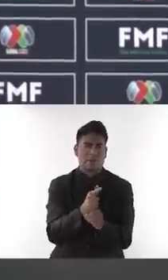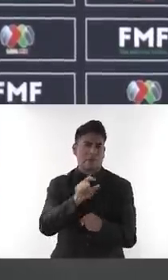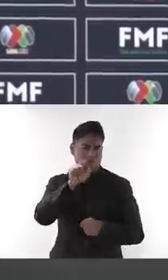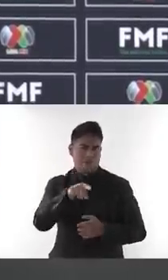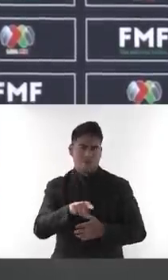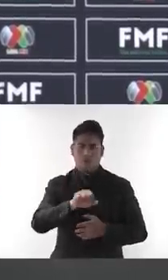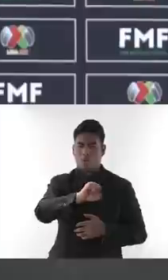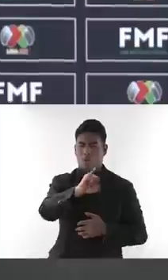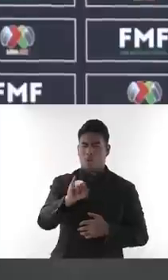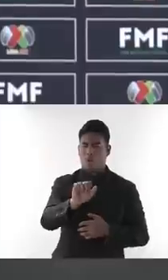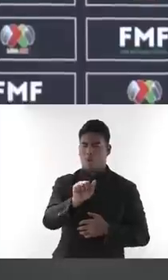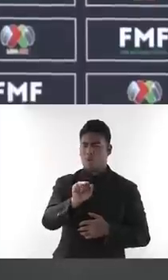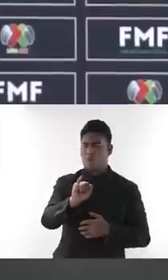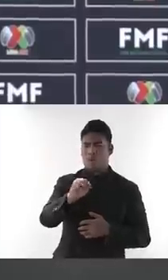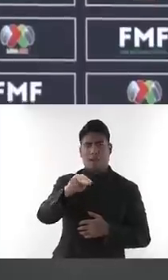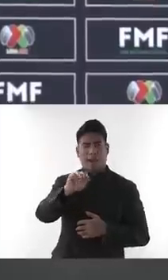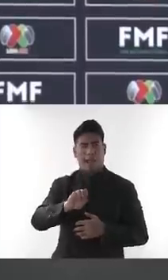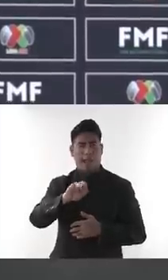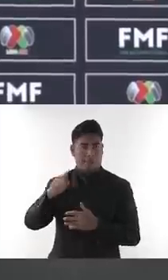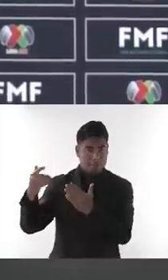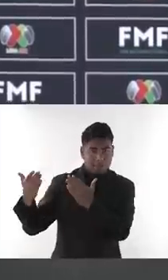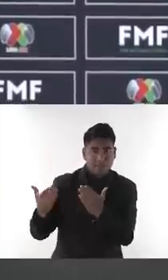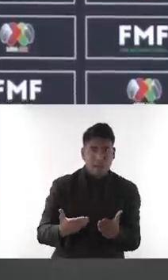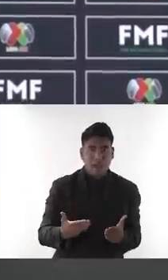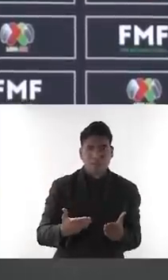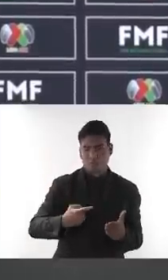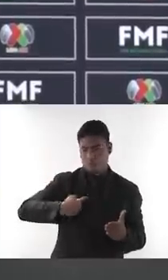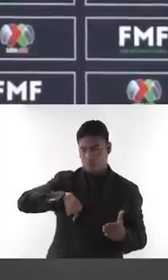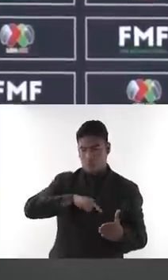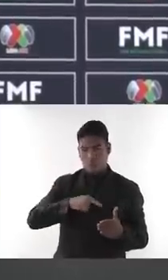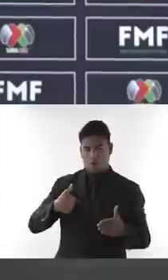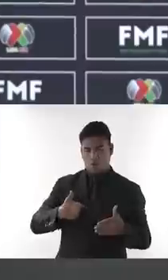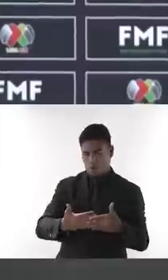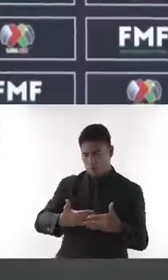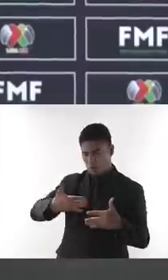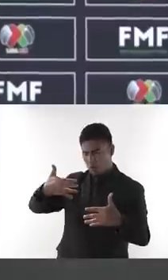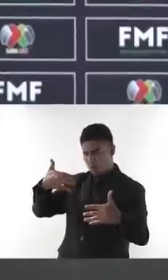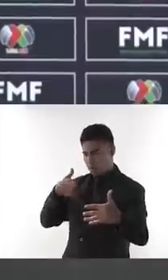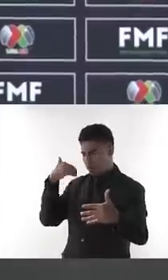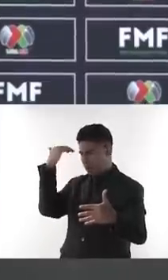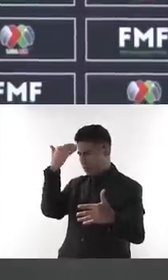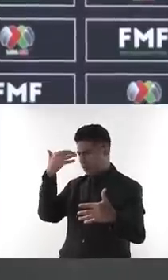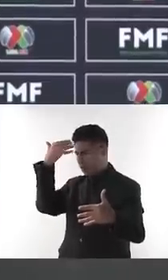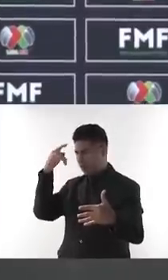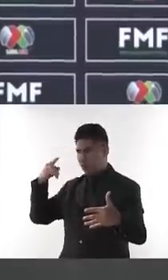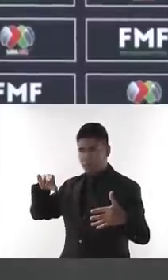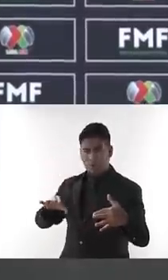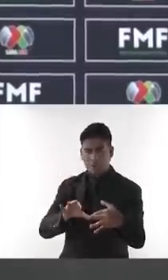cuestionamos más cosas de las que se habían hecho en el pasado y tratamos siempre de